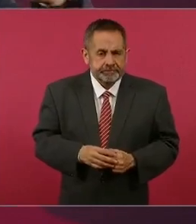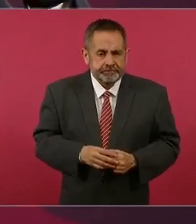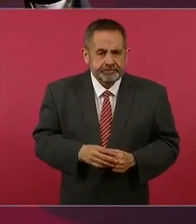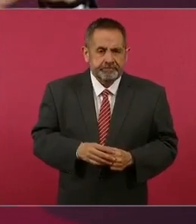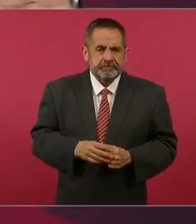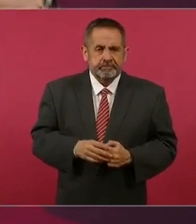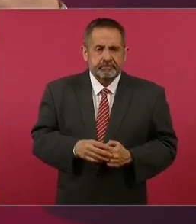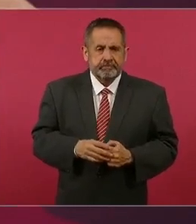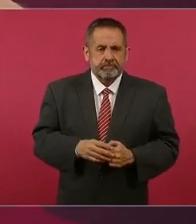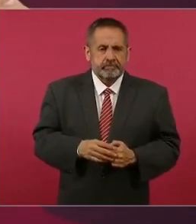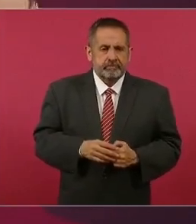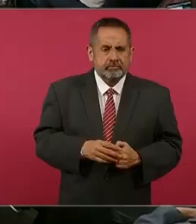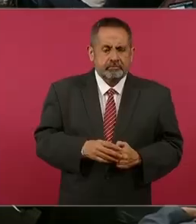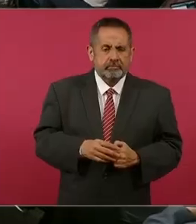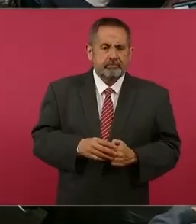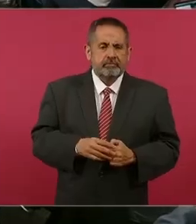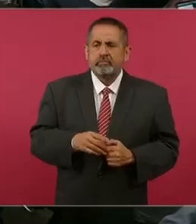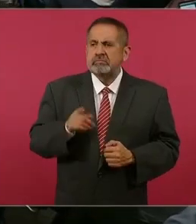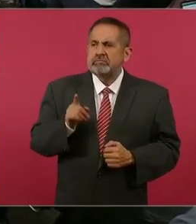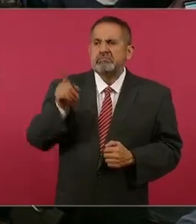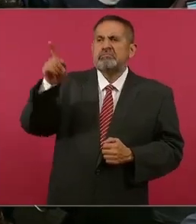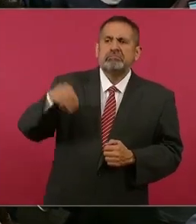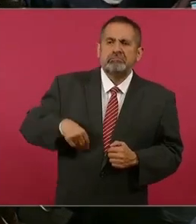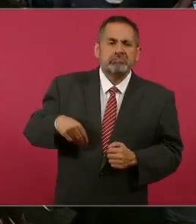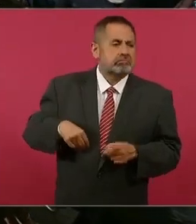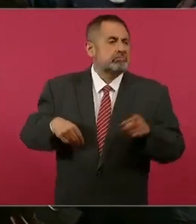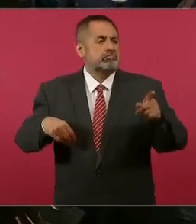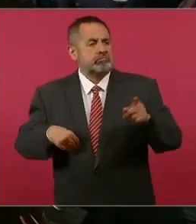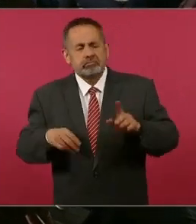No queremos culpar a nadie,